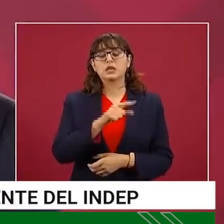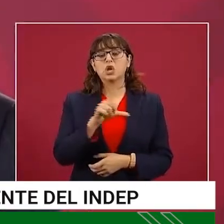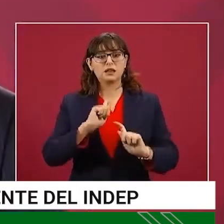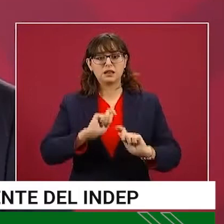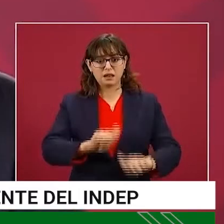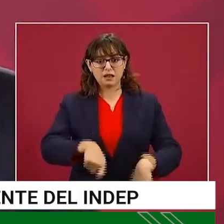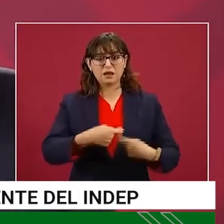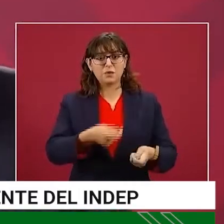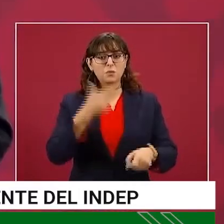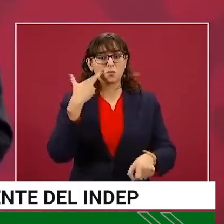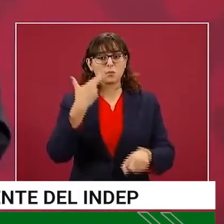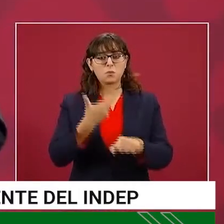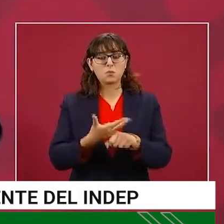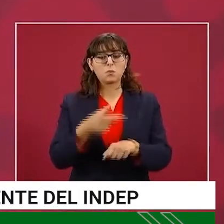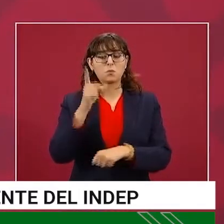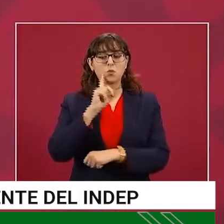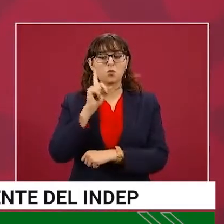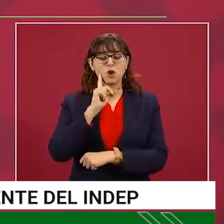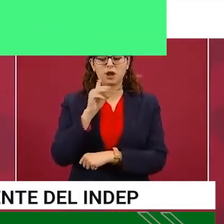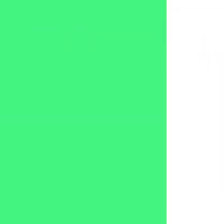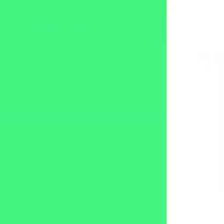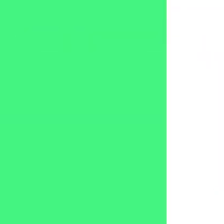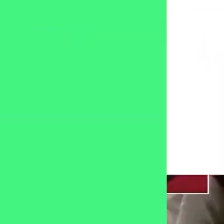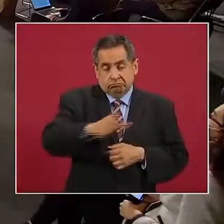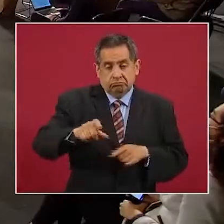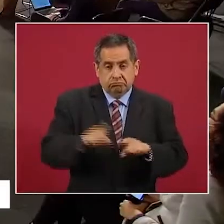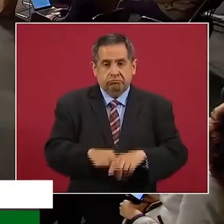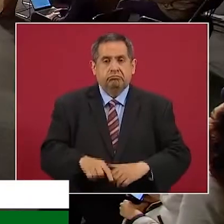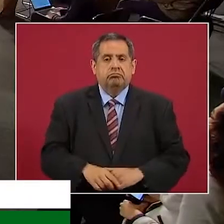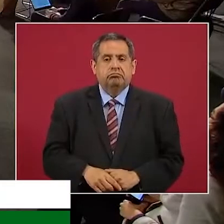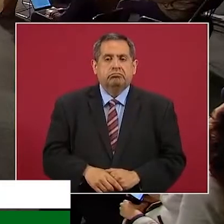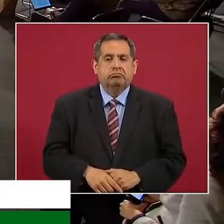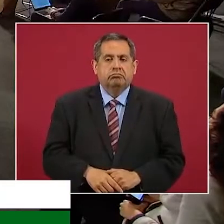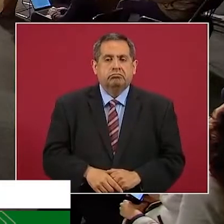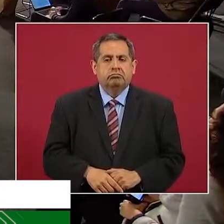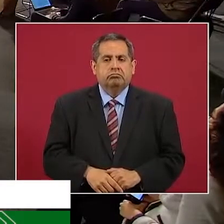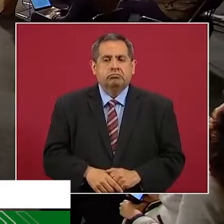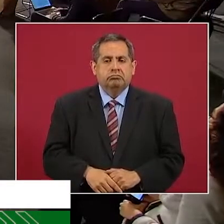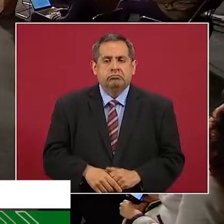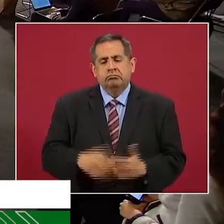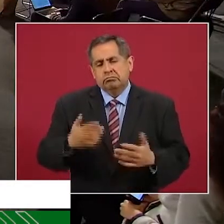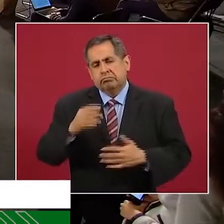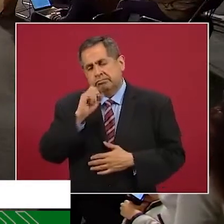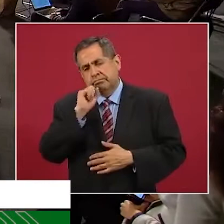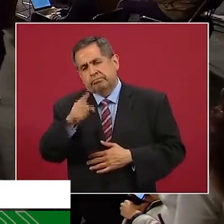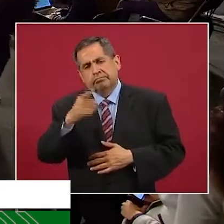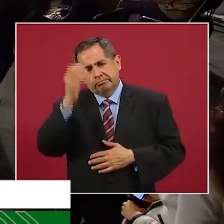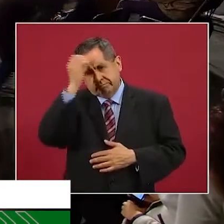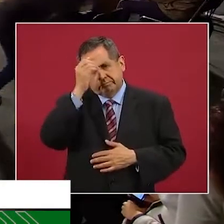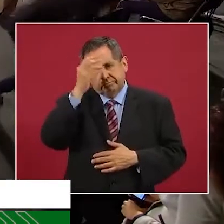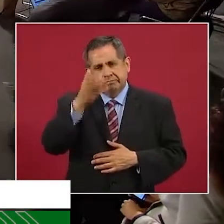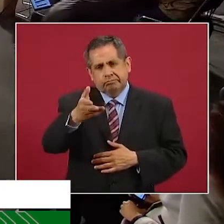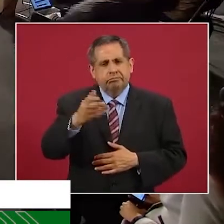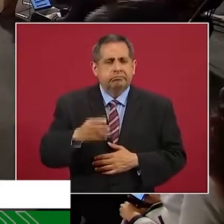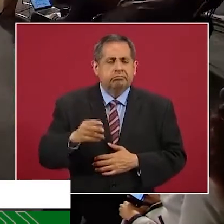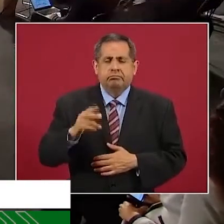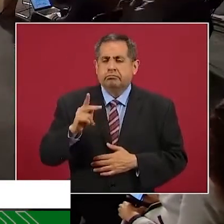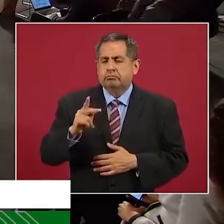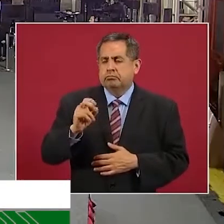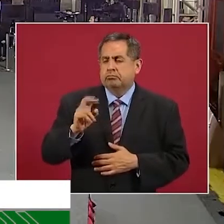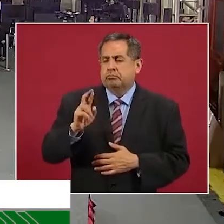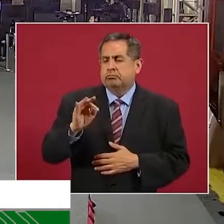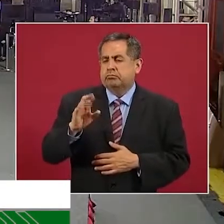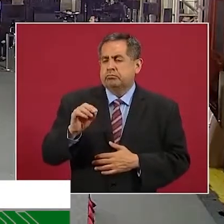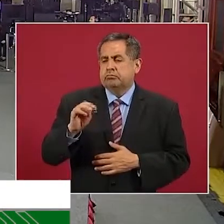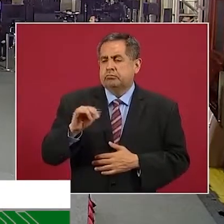a estar Margarita Saravia. Y ante la pregunta de qué era lo que pensaba sobre la amenaza de Muñoz Ledo de expulsarlo